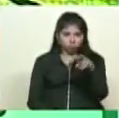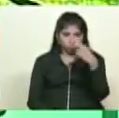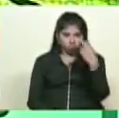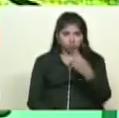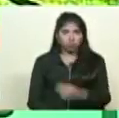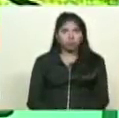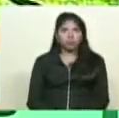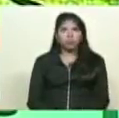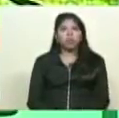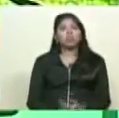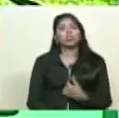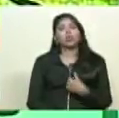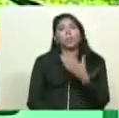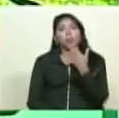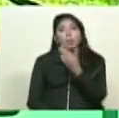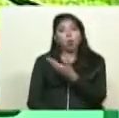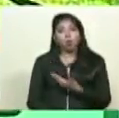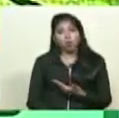les propongo,